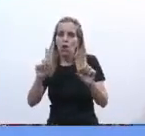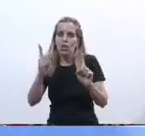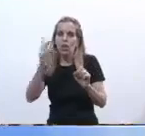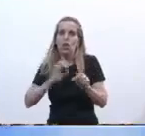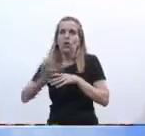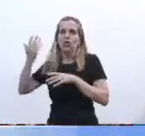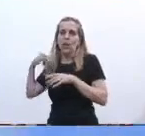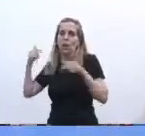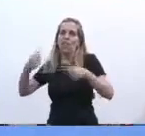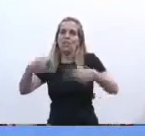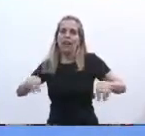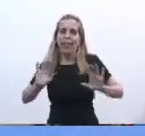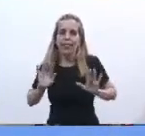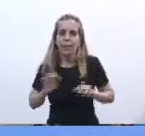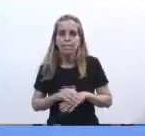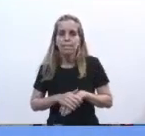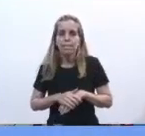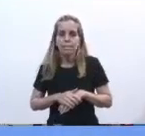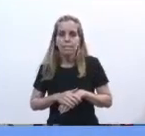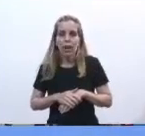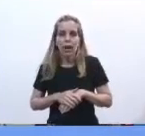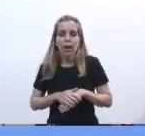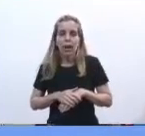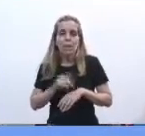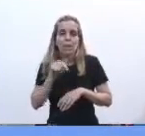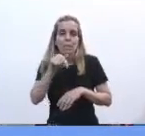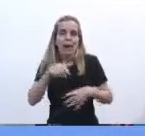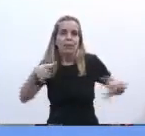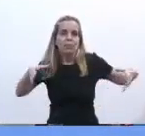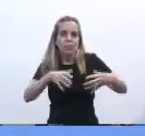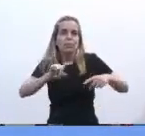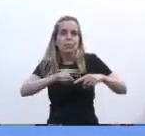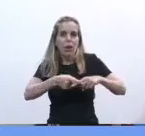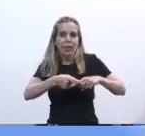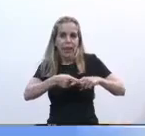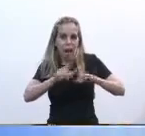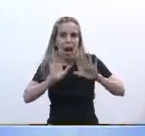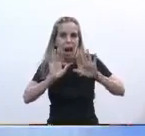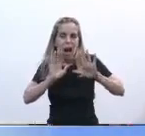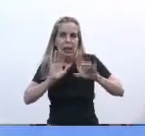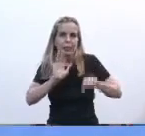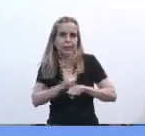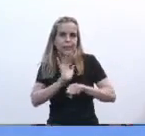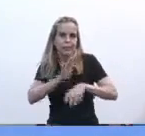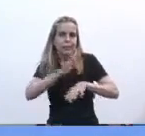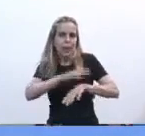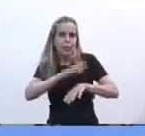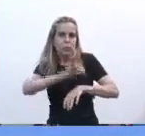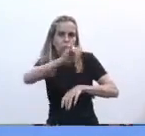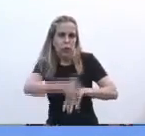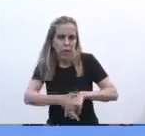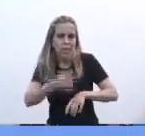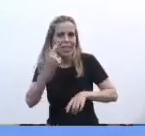y más allá para nuestra fuerza política ha sido control iso y bandera de